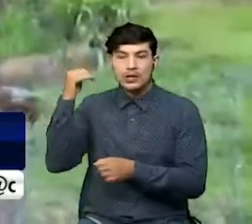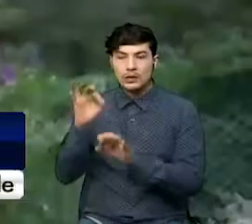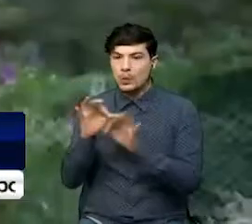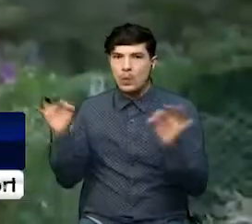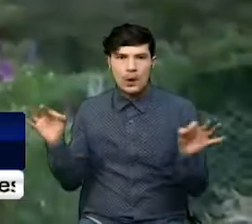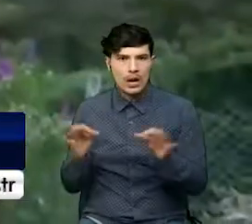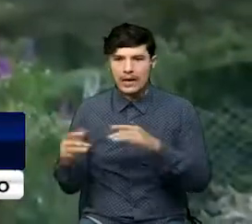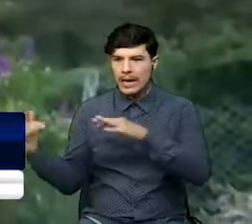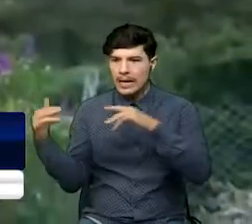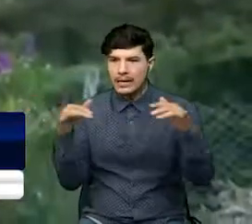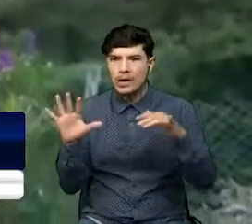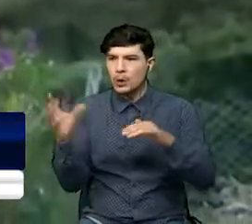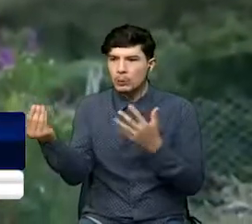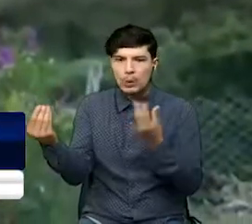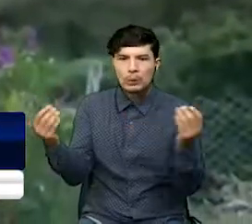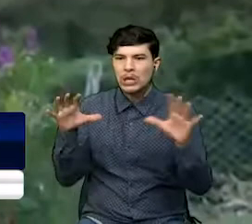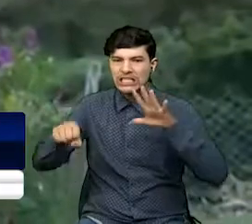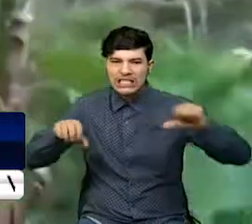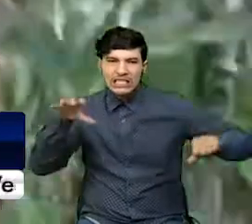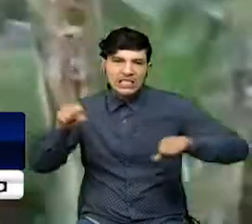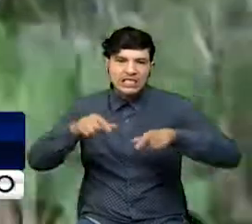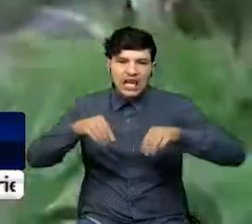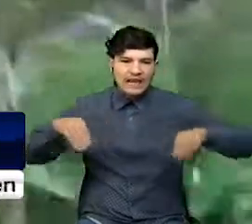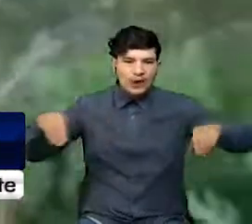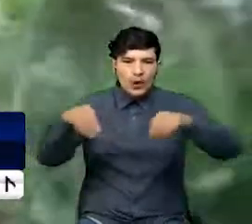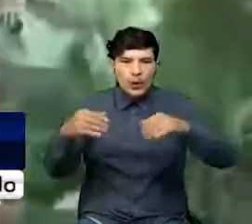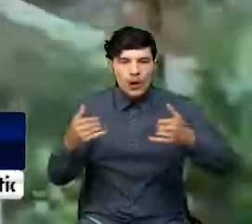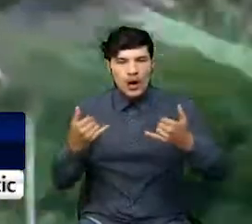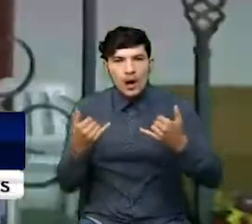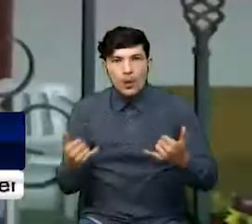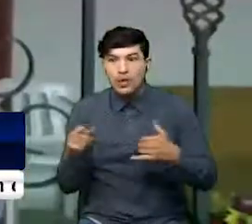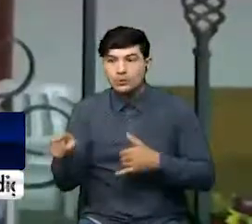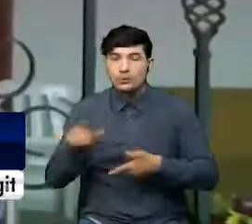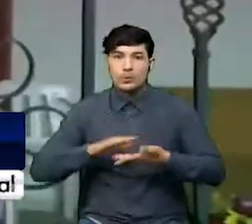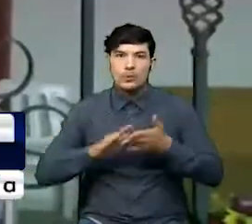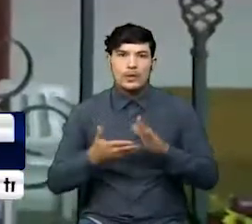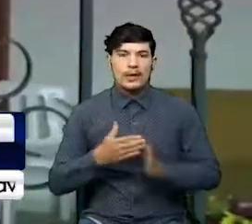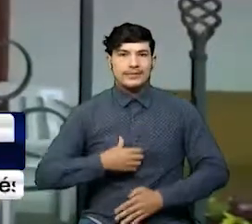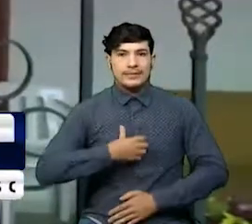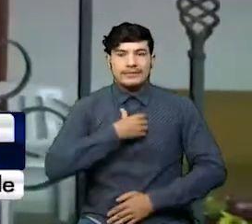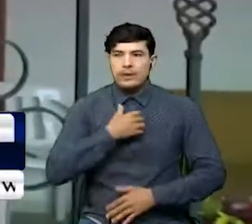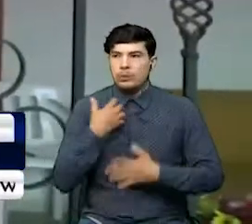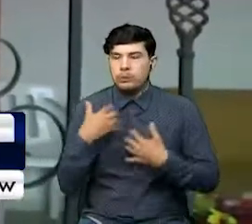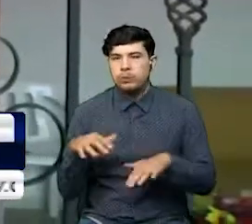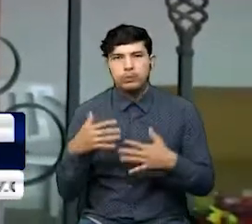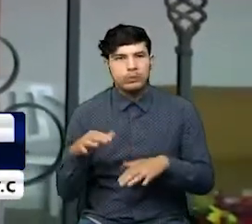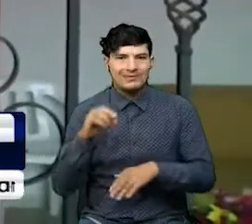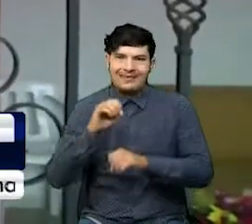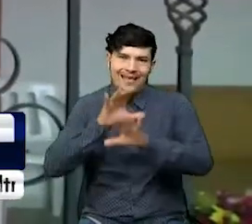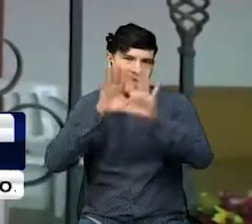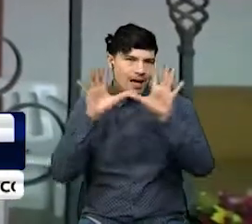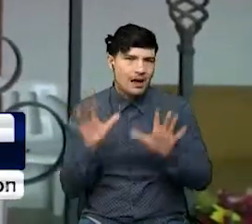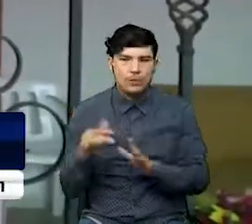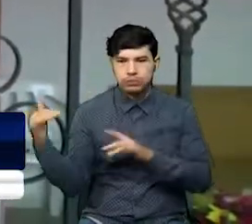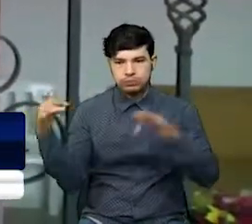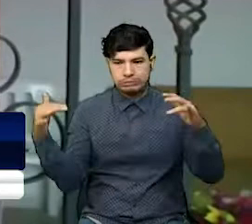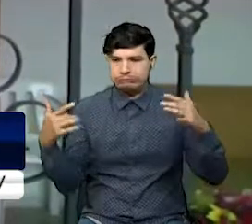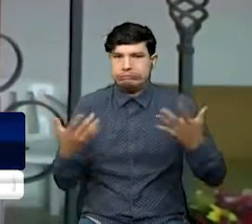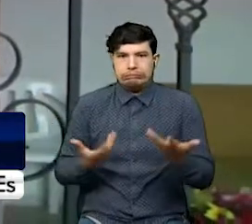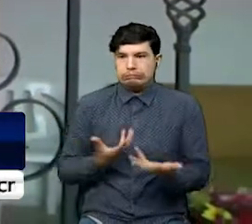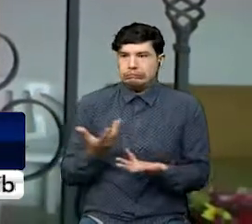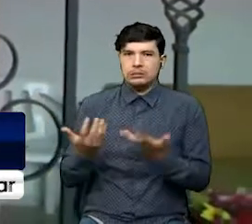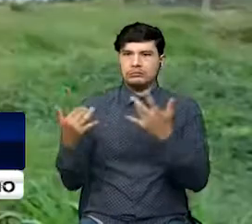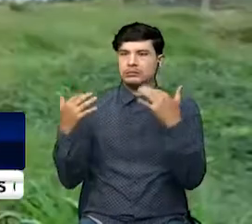de insurgencias en el catatumbo y obviamente esto deja pues a la población civil es inevitable que la población civil quede en medio de la confrontación